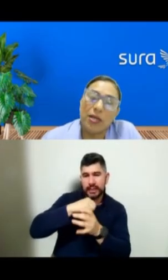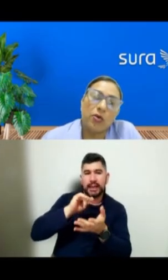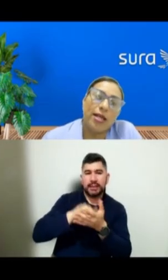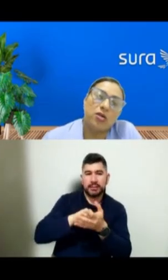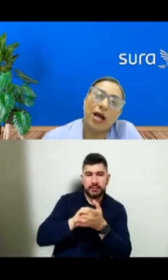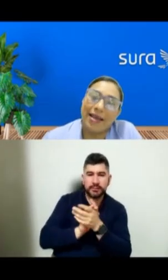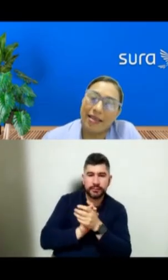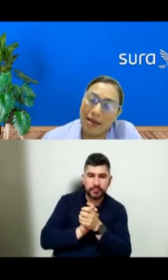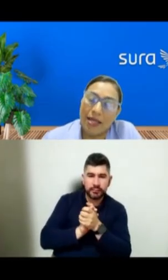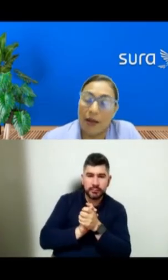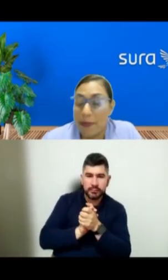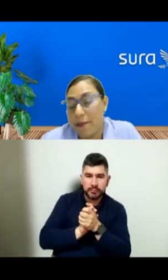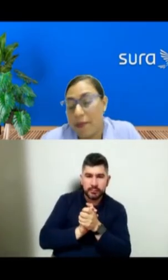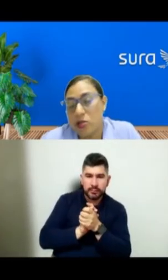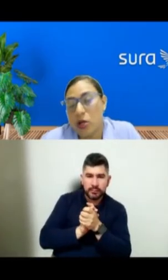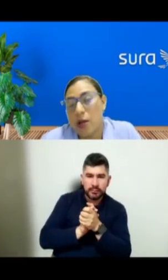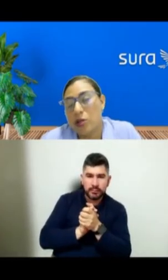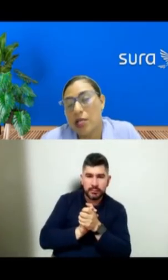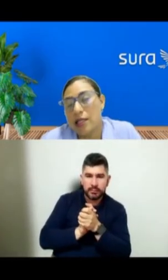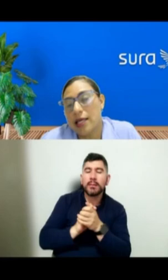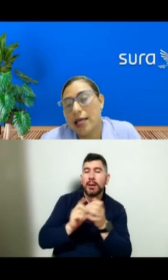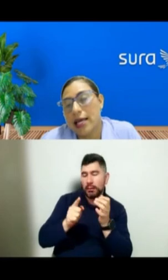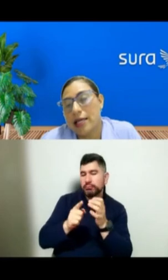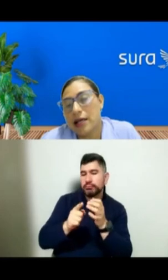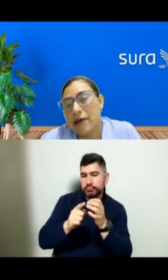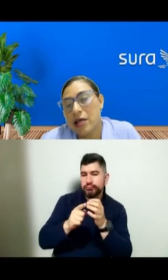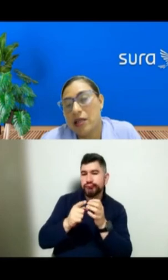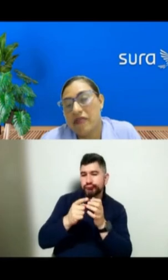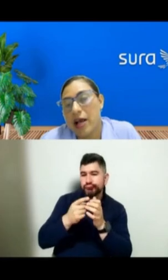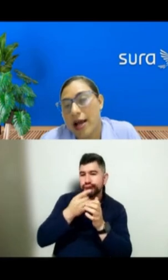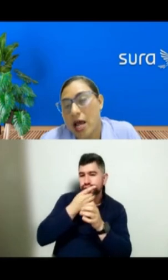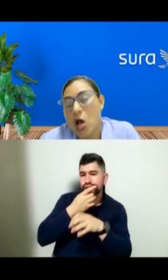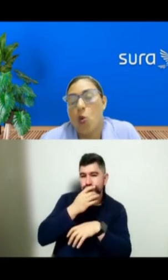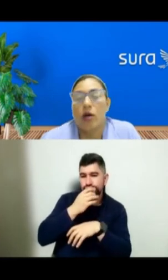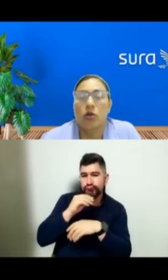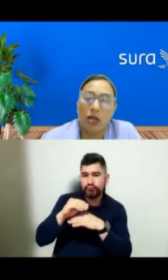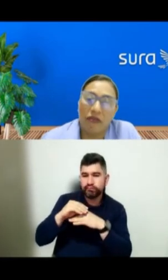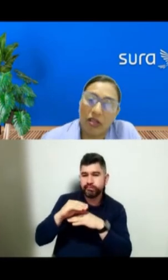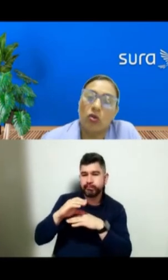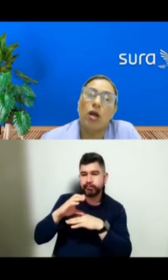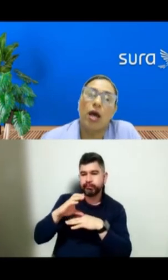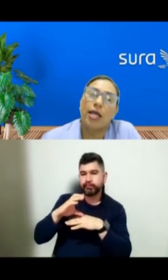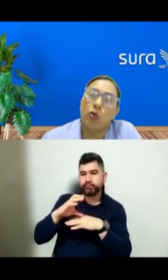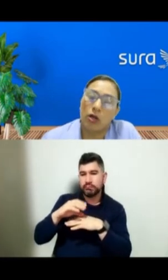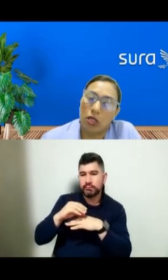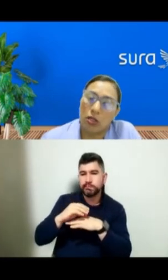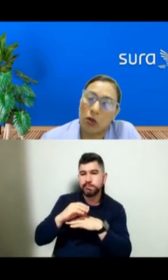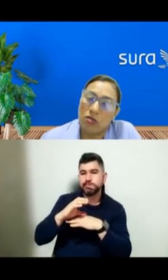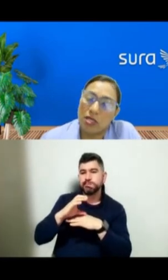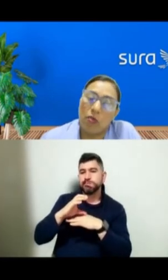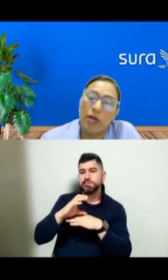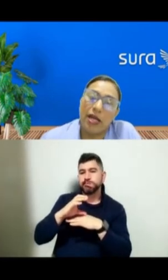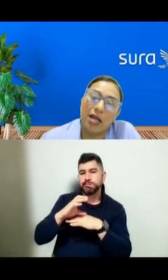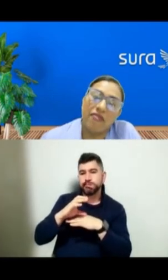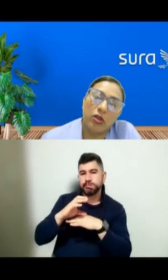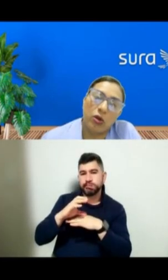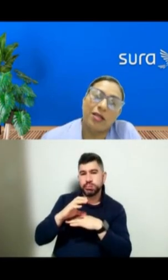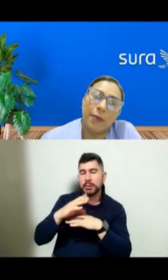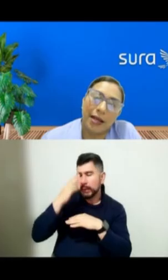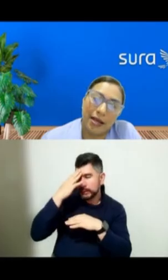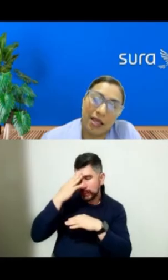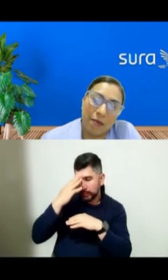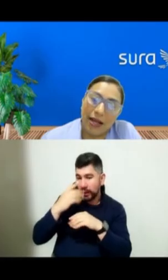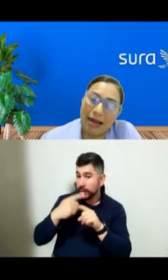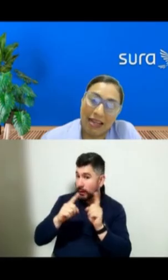Si no hay síntomas, ¿cuáles son? Hay edema también, por eso es importante que saber identificar cuando hay una fractura y cuando hay una luxación. Mire que en